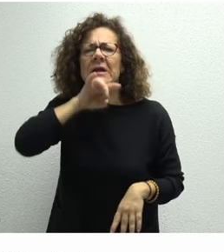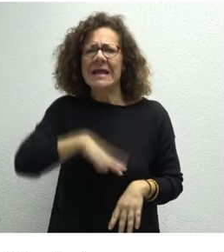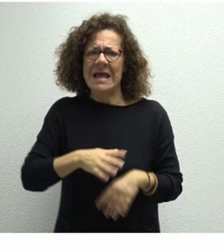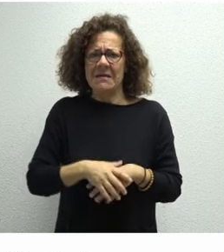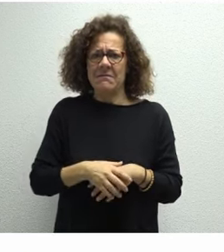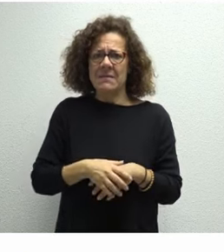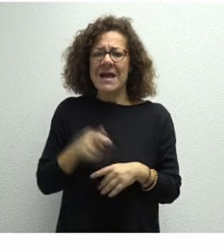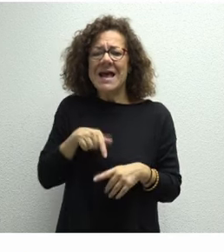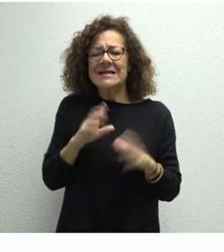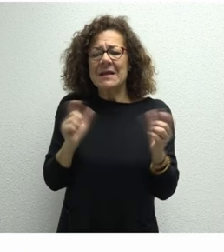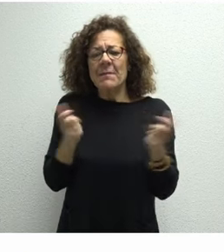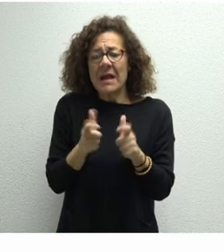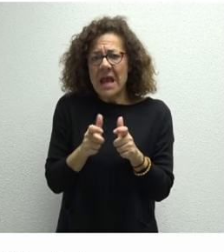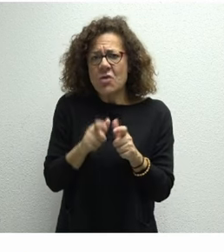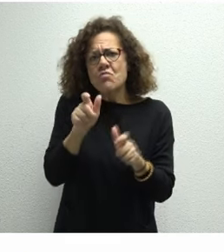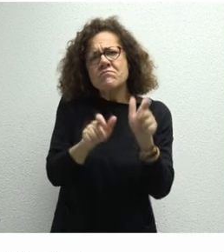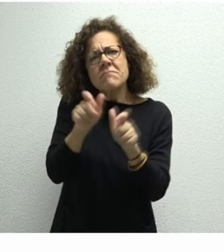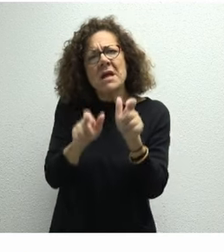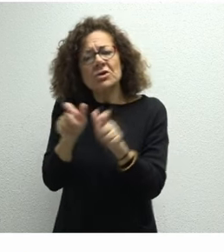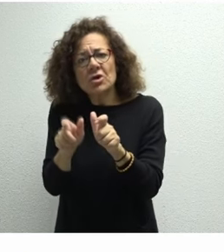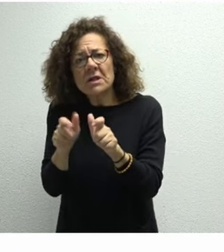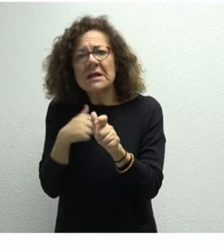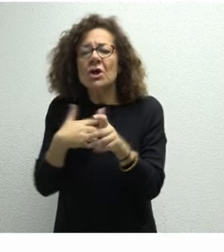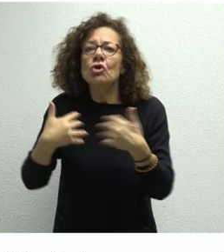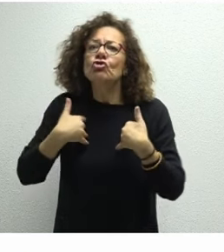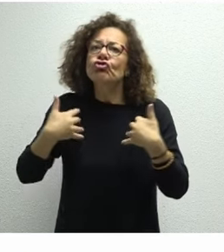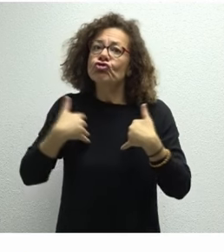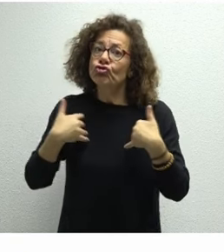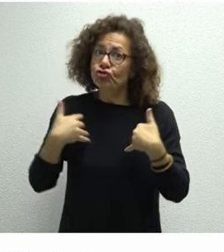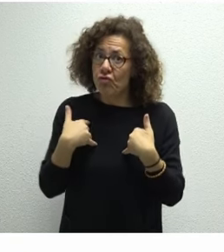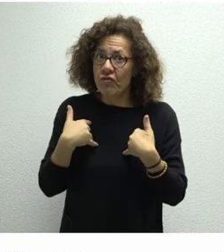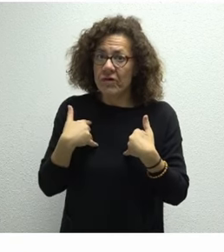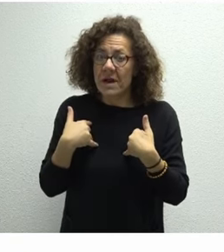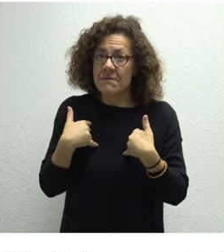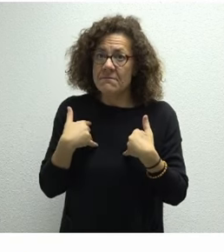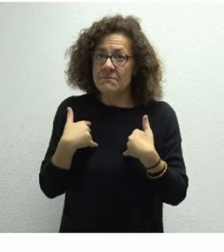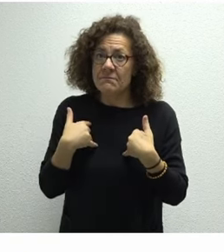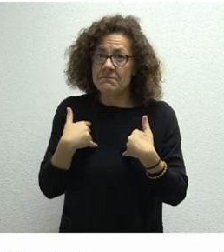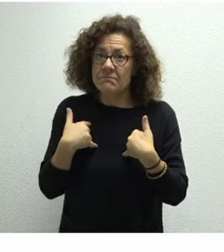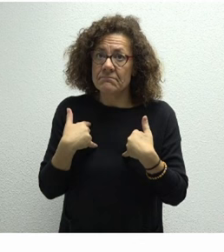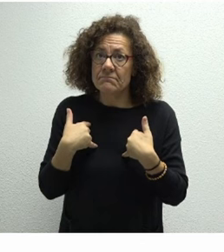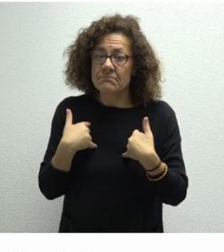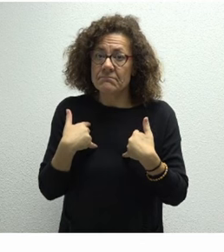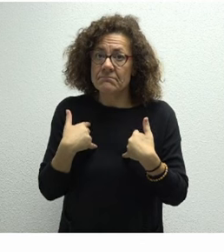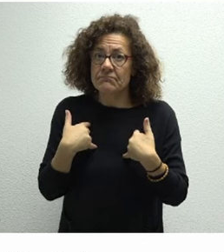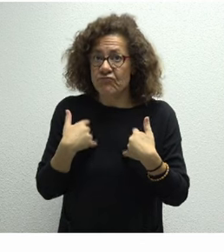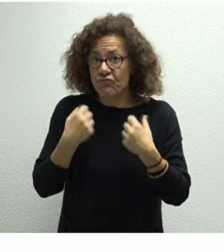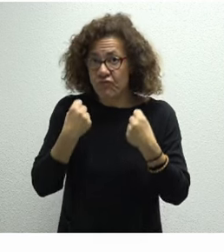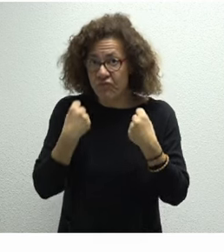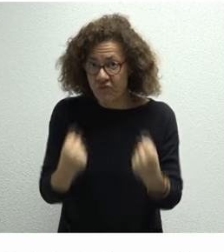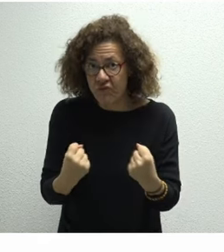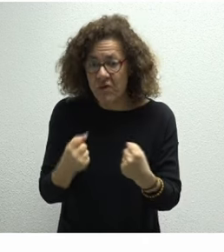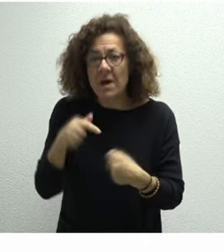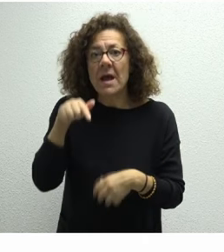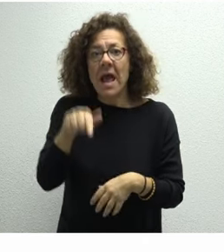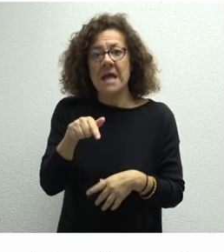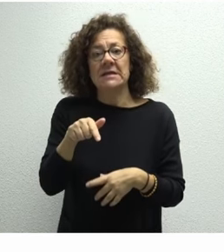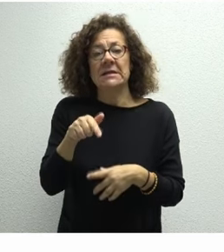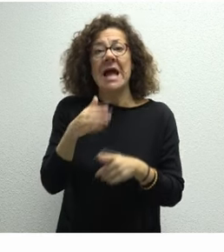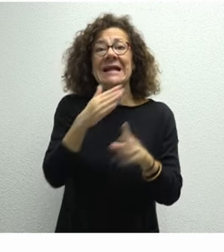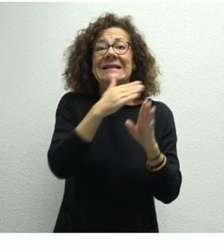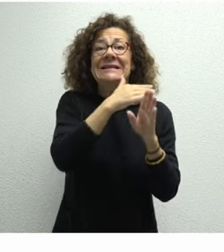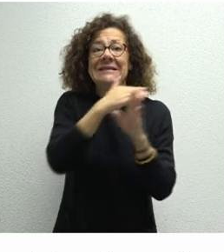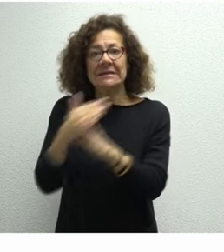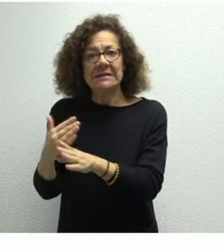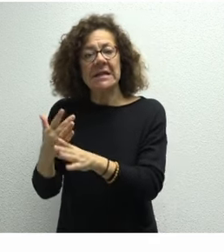este pequeño reducto de personas que está sufriendo de manera tan tan aguda esta interseccionalidad